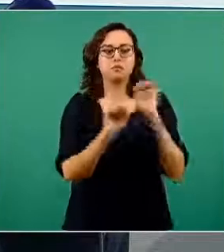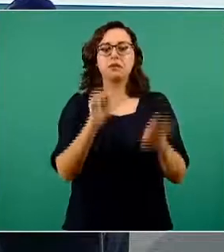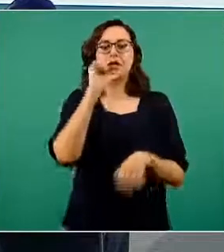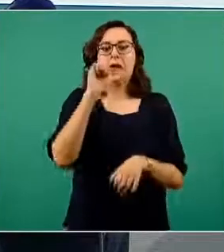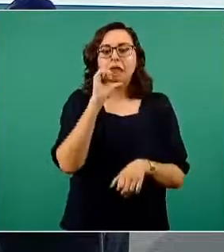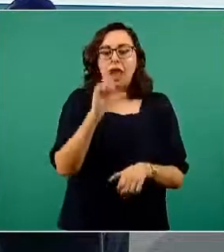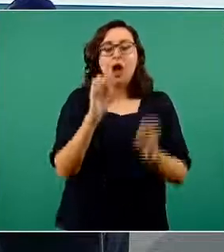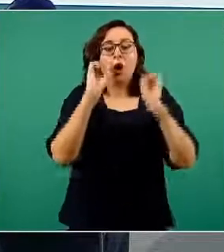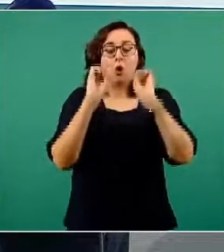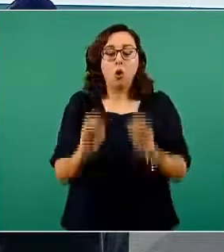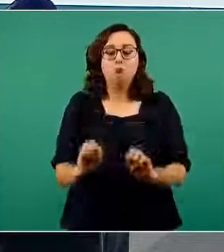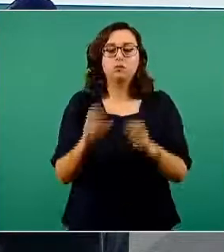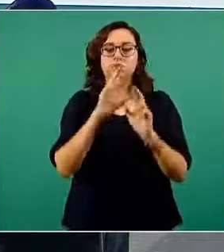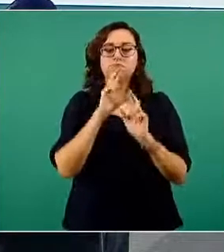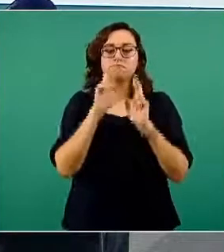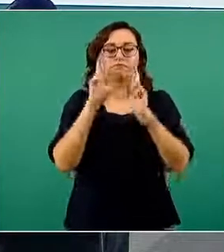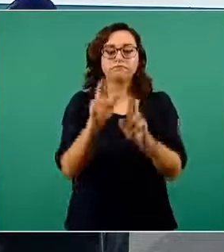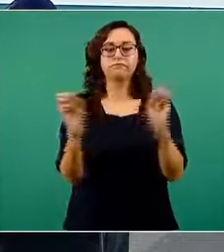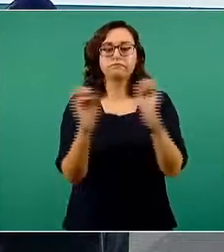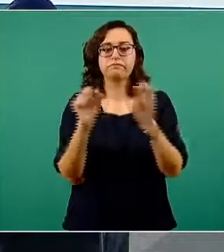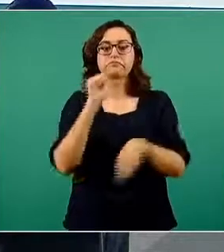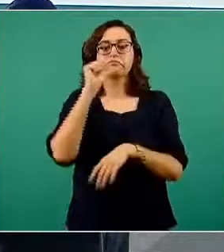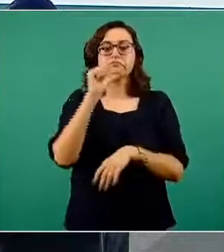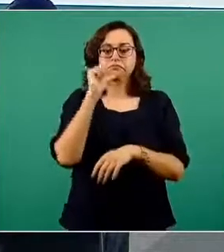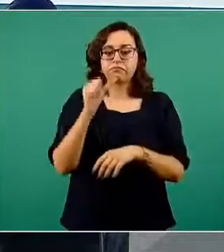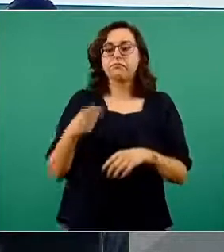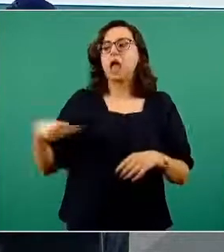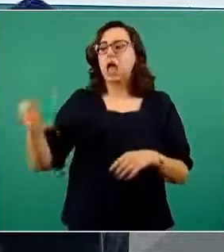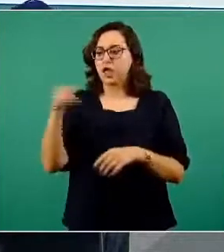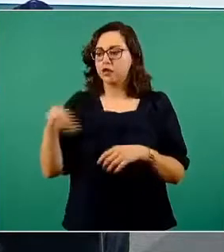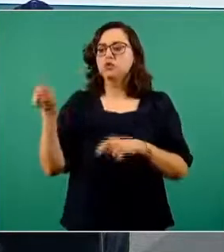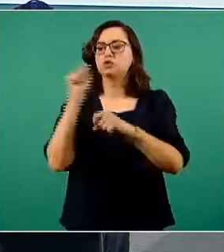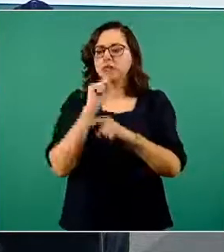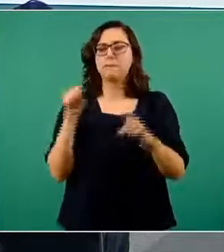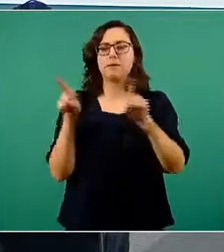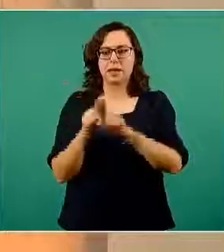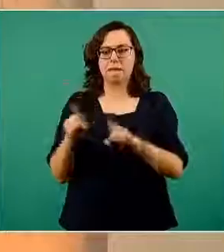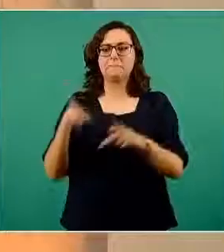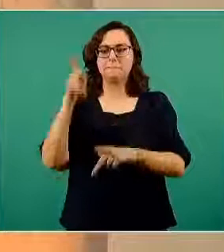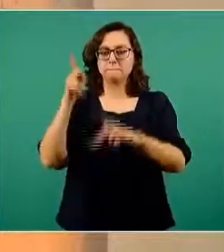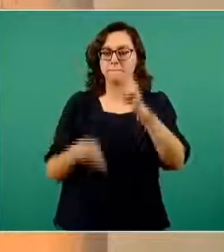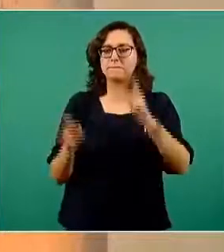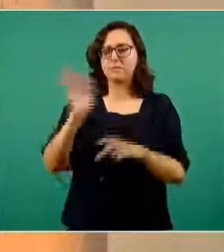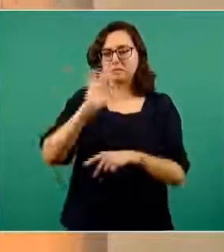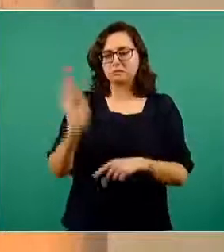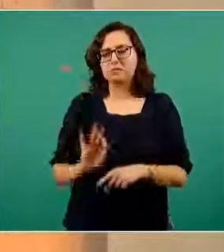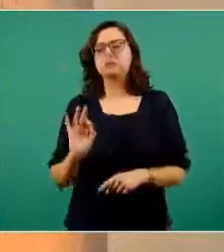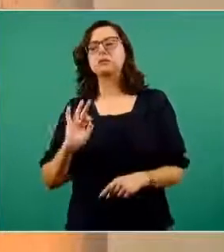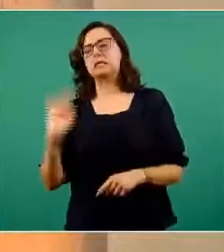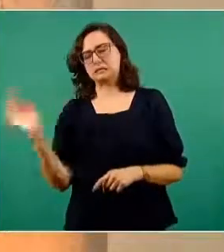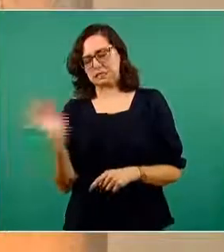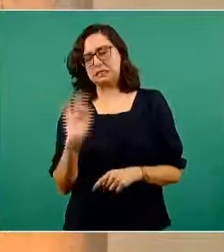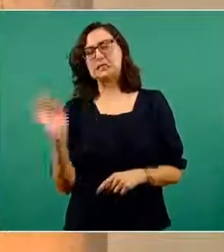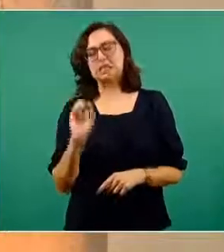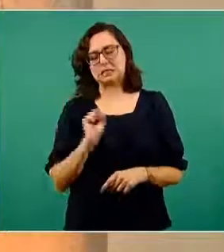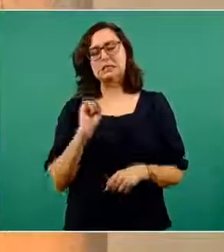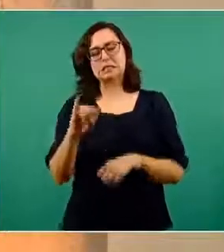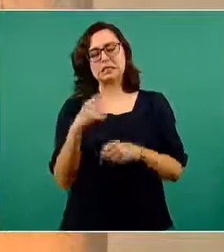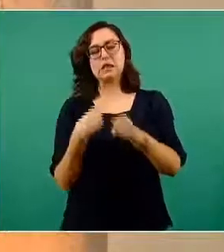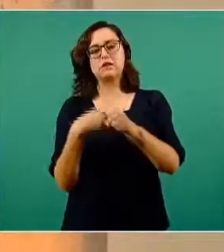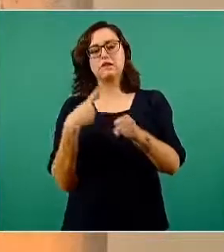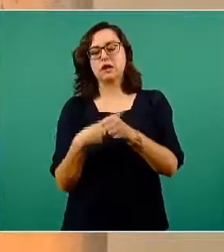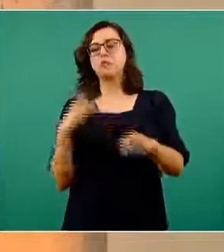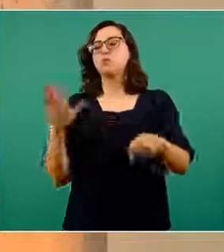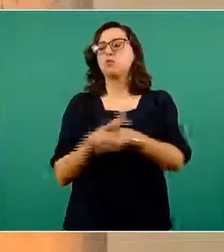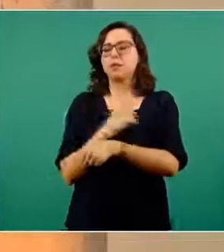terminar el proceso, y entonces se puede también clasificar por asociación epidemiológica, inclusive sin la necesidad de